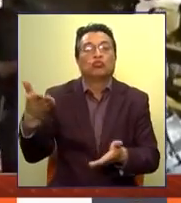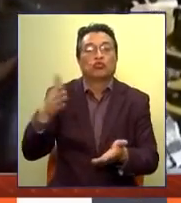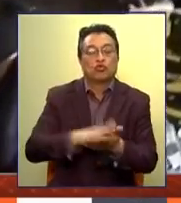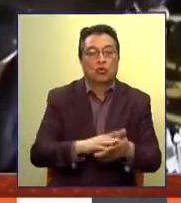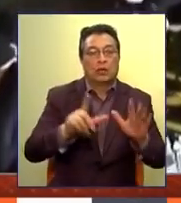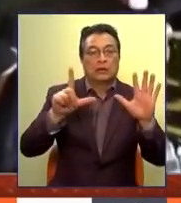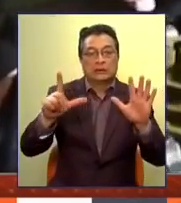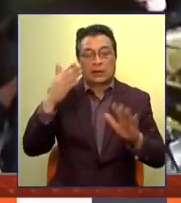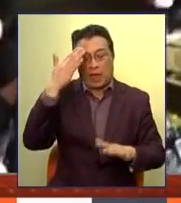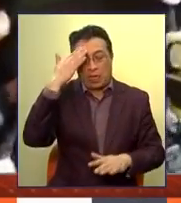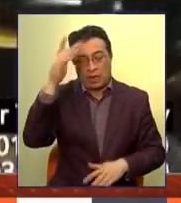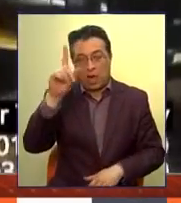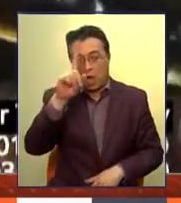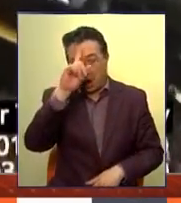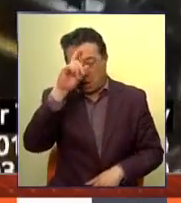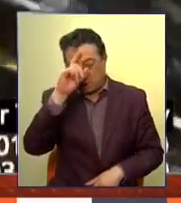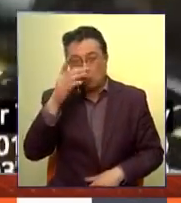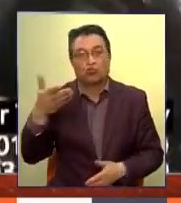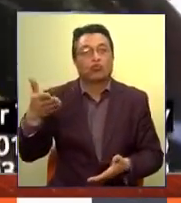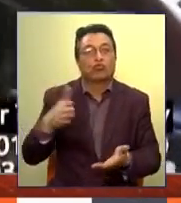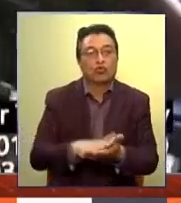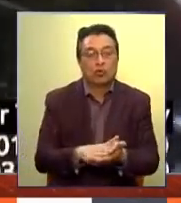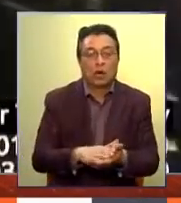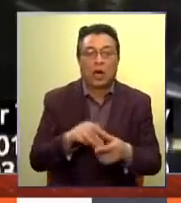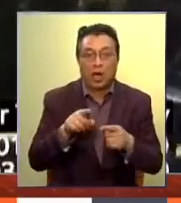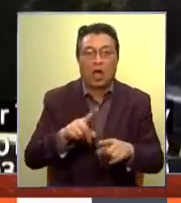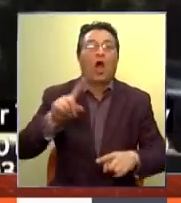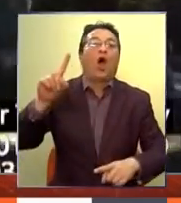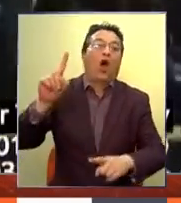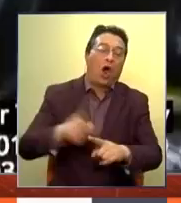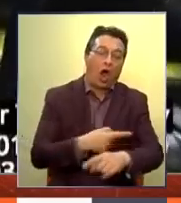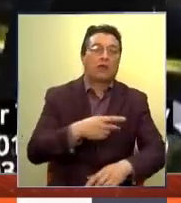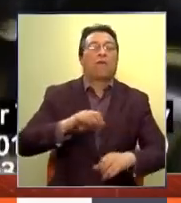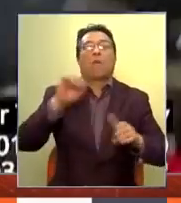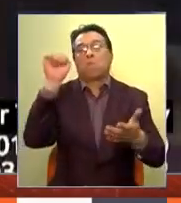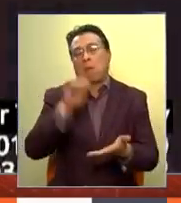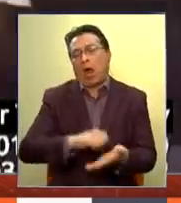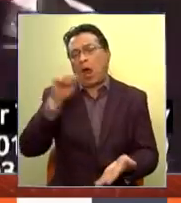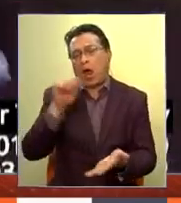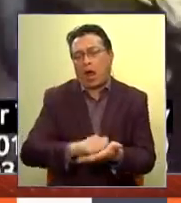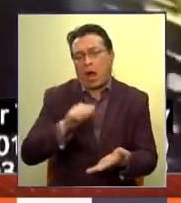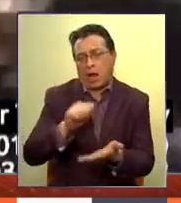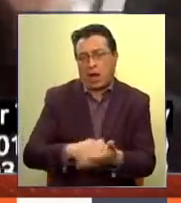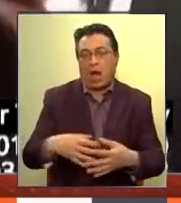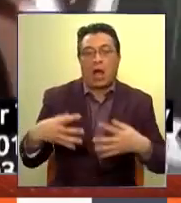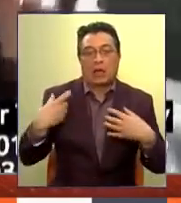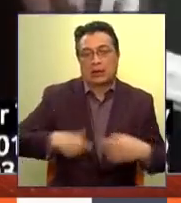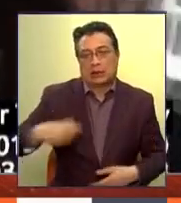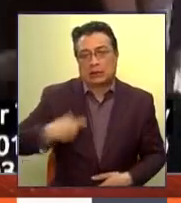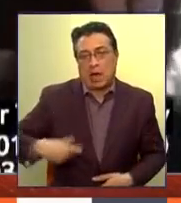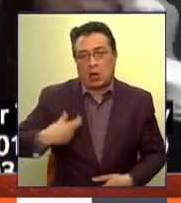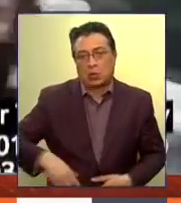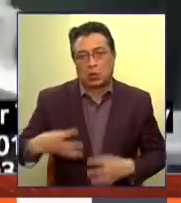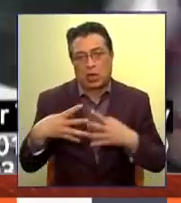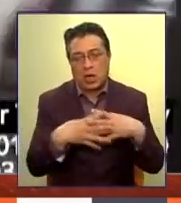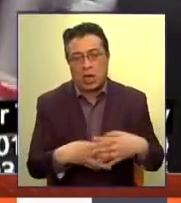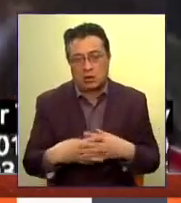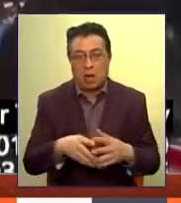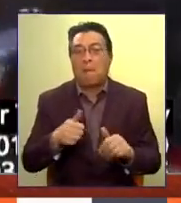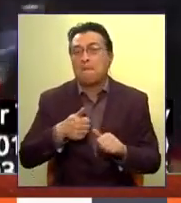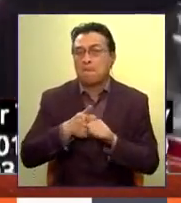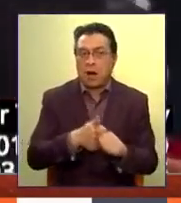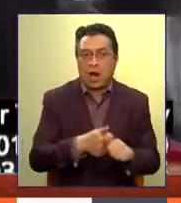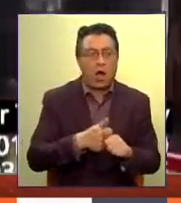7 días hospitalizados. Este hecho provoca nuevas protestas en Estados Unidos y de hecho ha sido la presión tan grande que